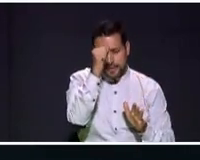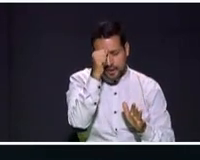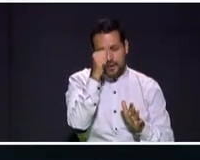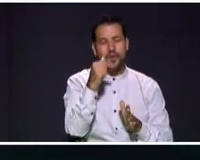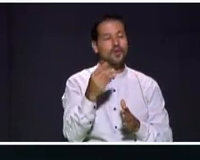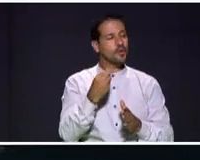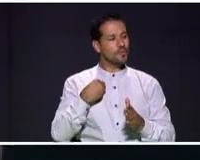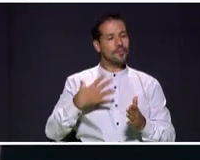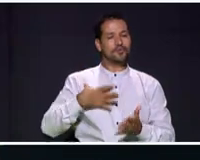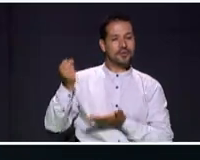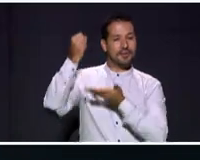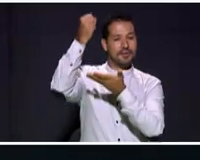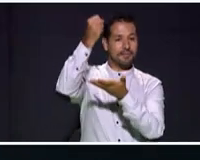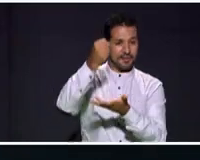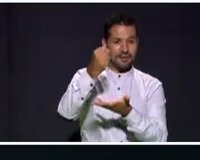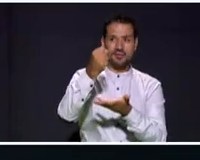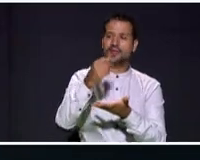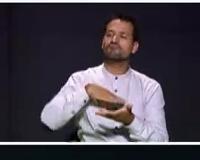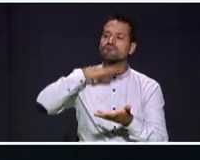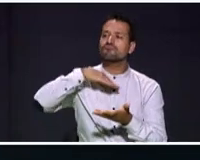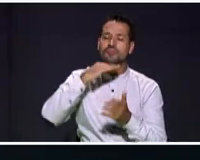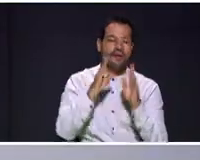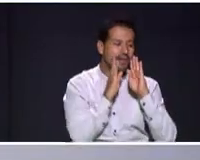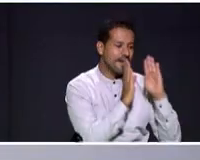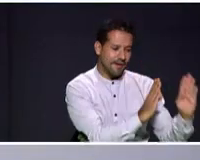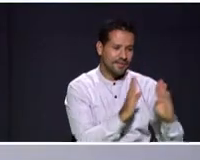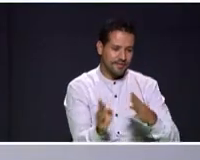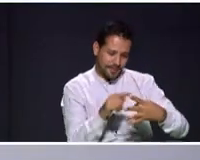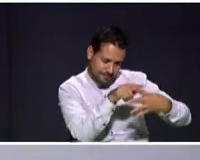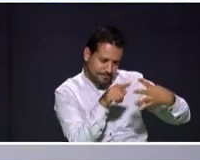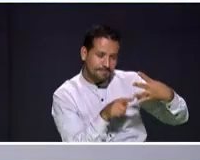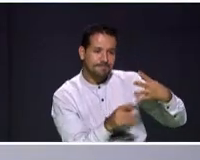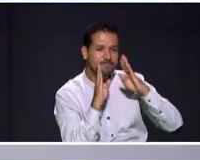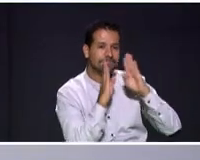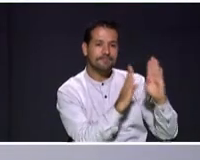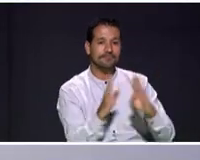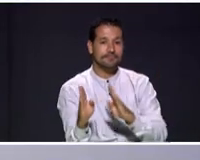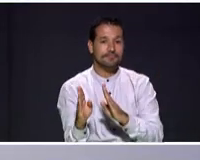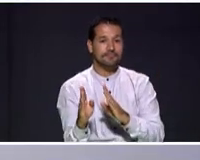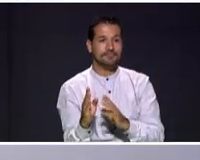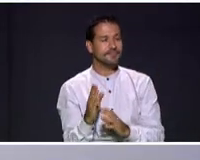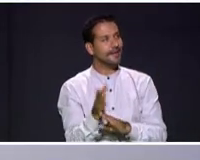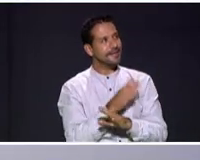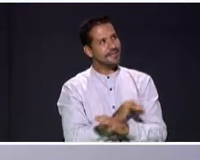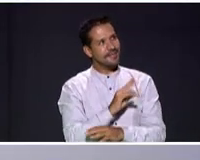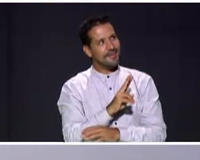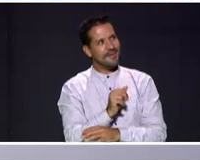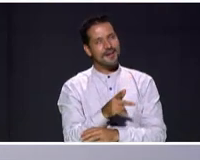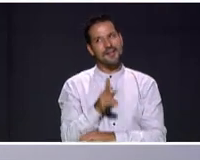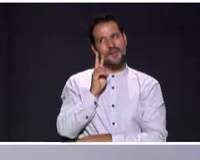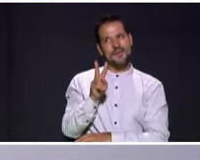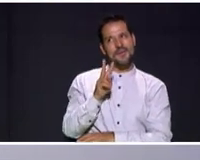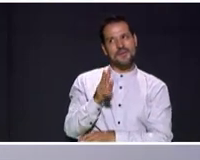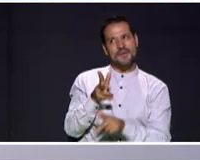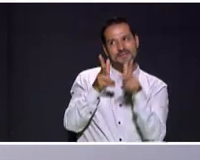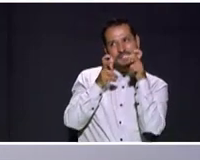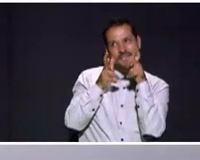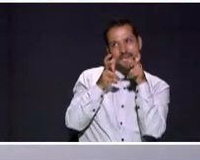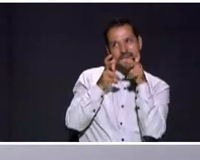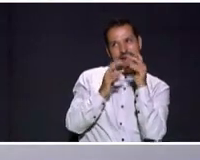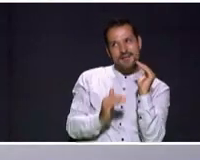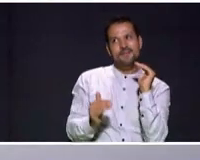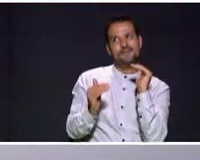suficientes para atender esta estrategia muchas gracias doctor iván mauricio lo viene analizando mucho y hay una parte si